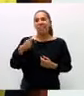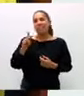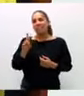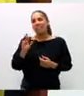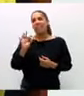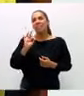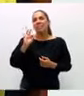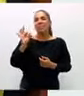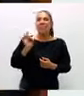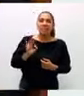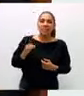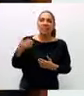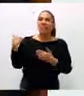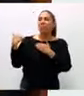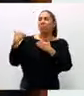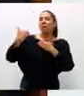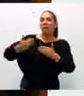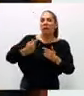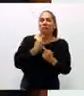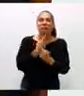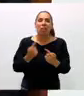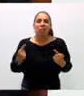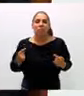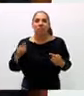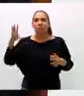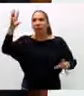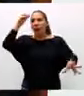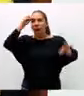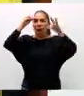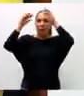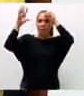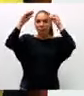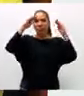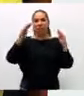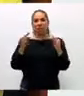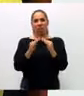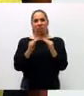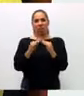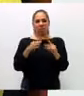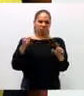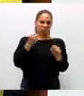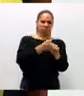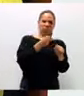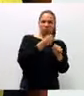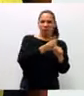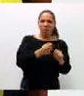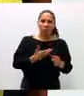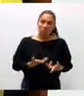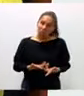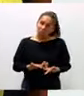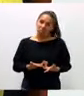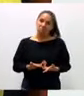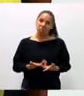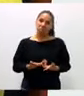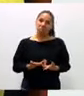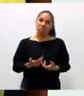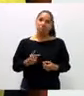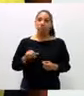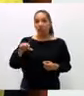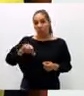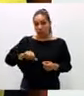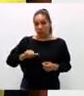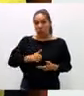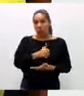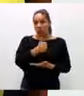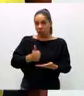a reaccionar y a resolver los conflictos de manera violenta. En las grandes ciudades, como en la Ciudad de México,